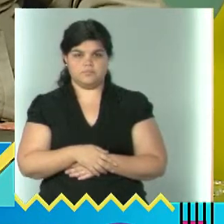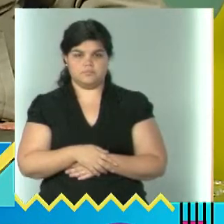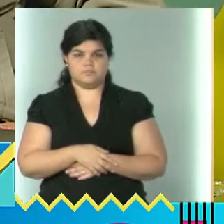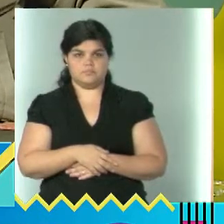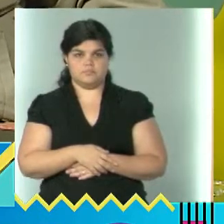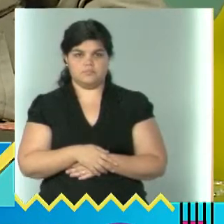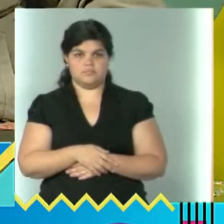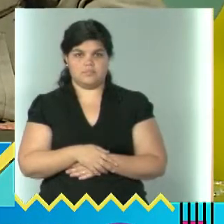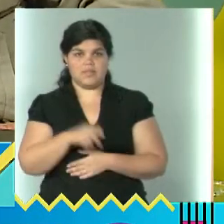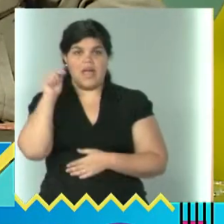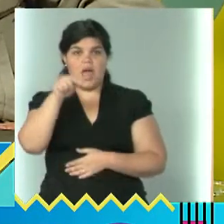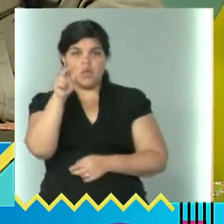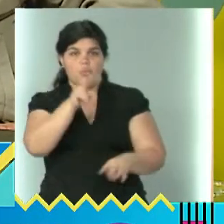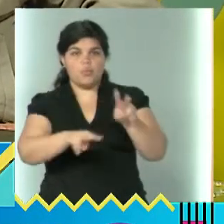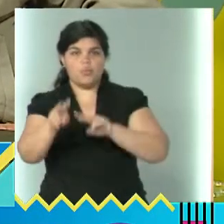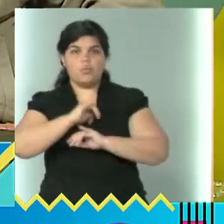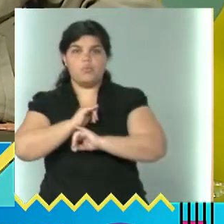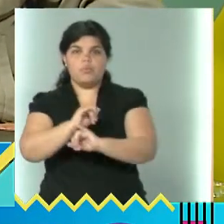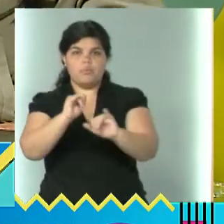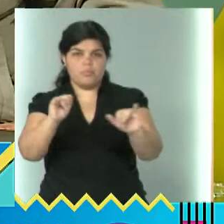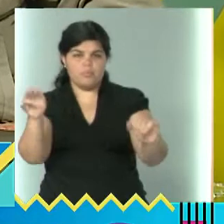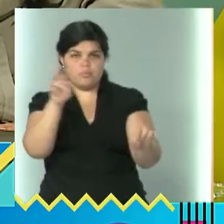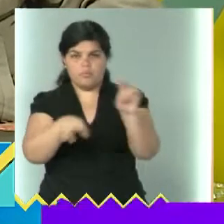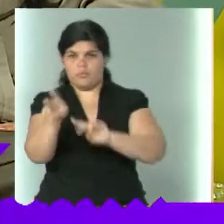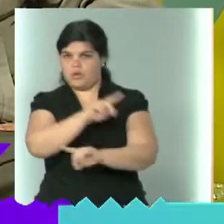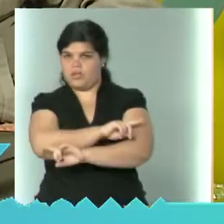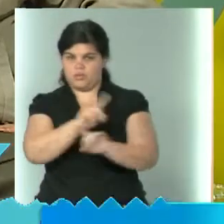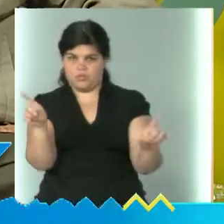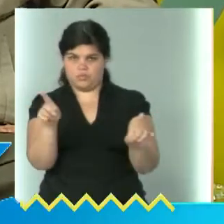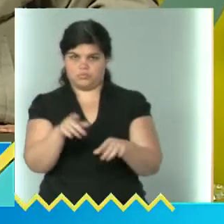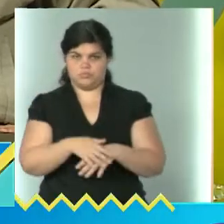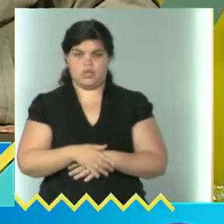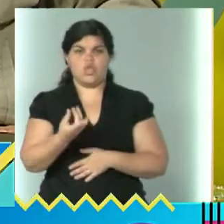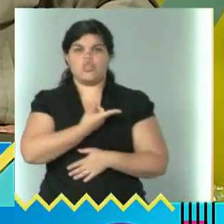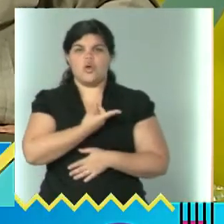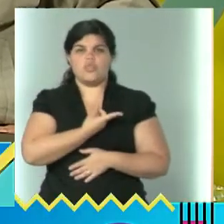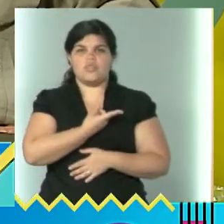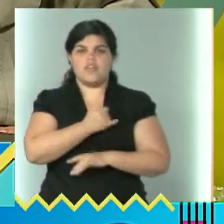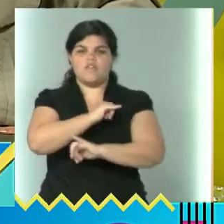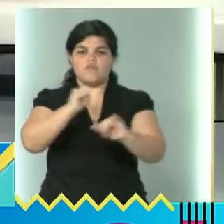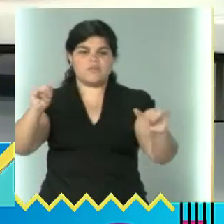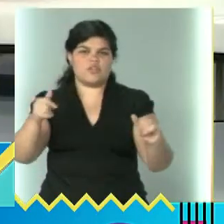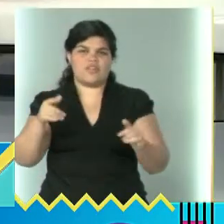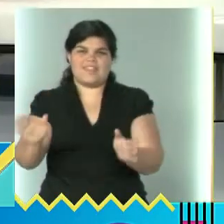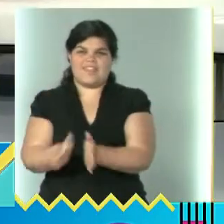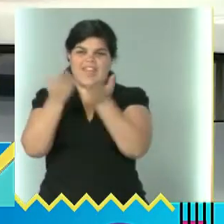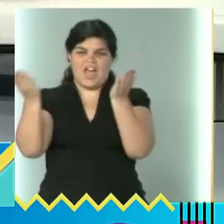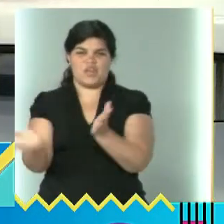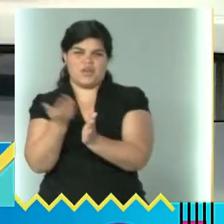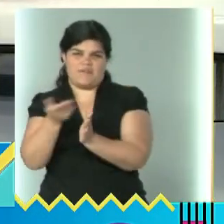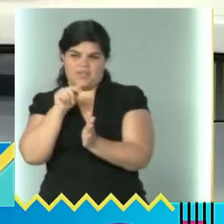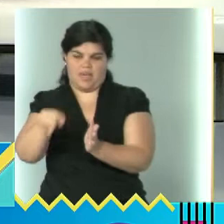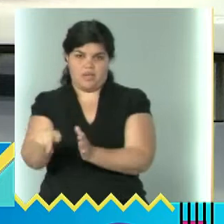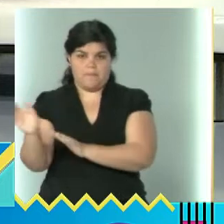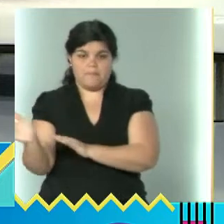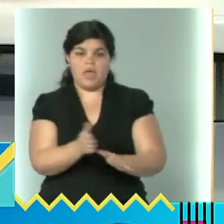yo creo que ahí no hay búsqueda de información, que la información está en los medios tradicionales y que ahí se recibe incidentalmente información, que lo que predomina es